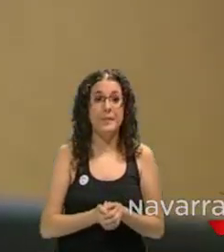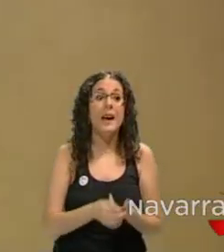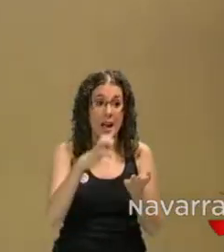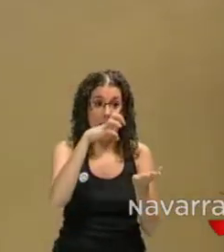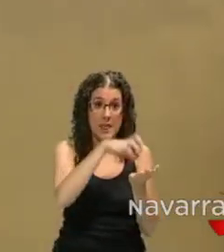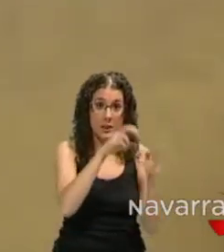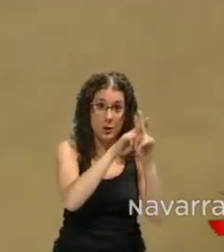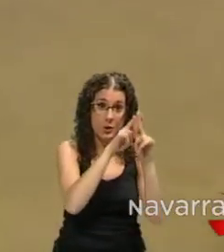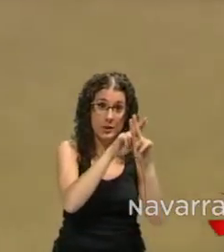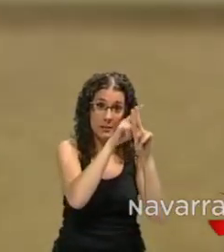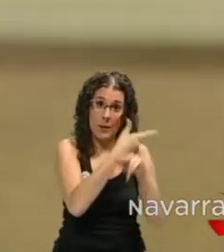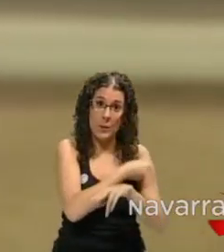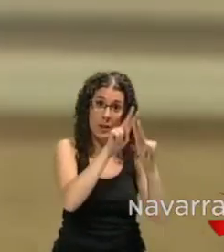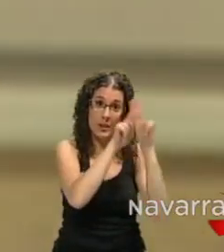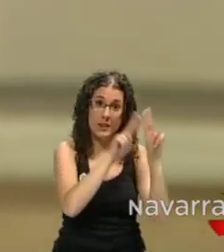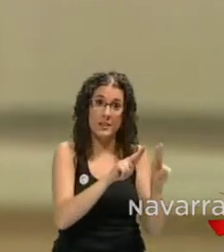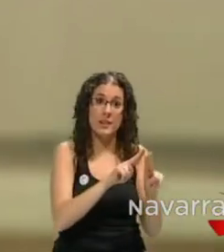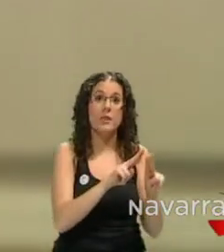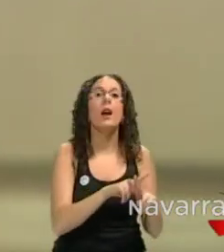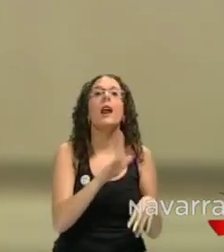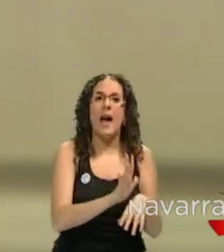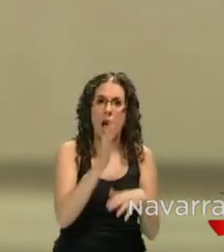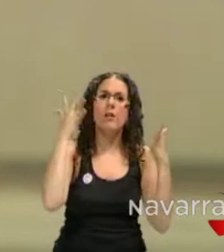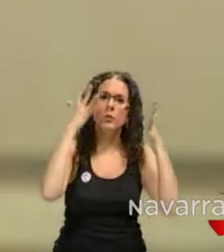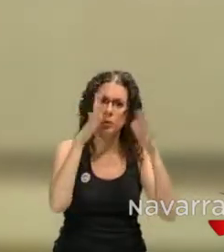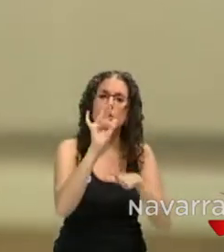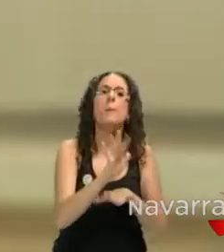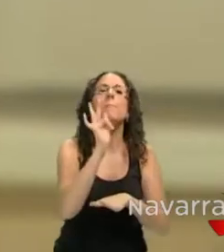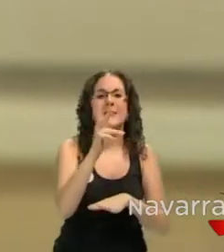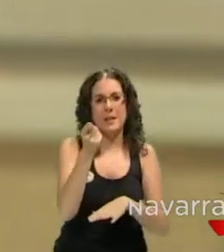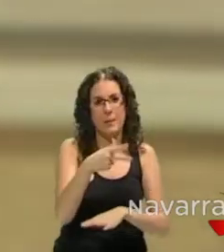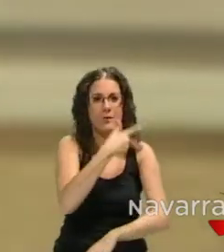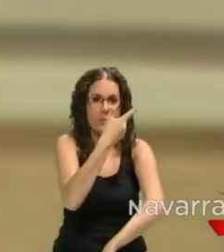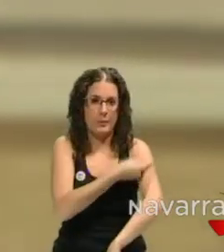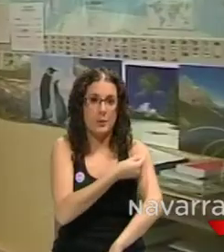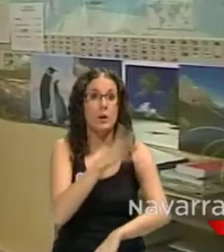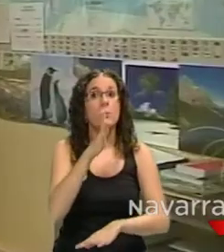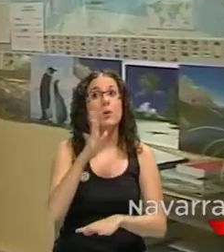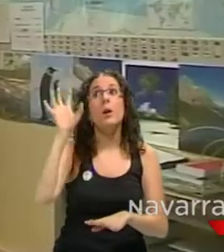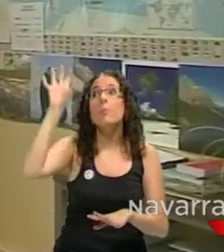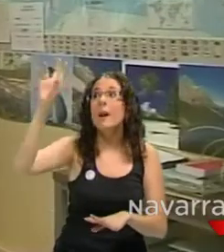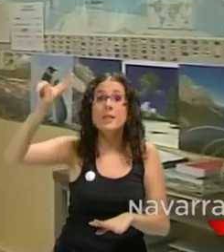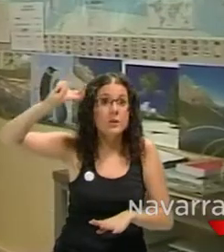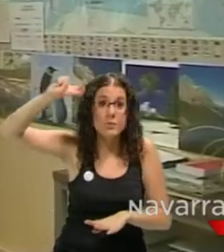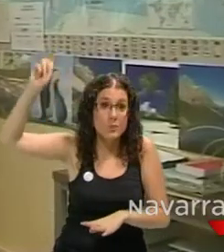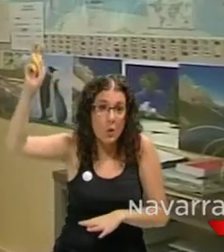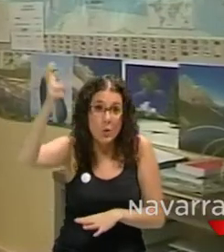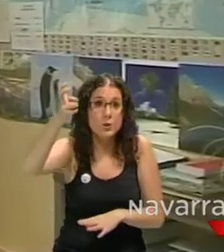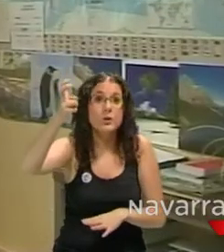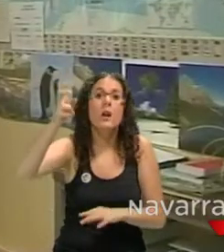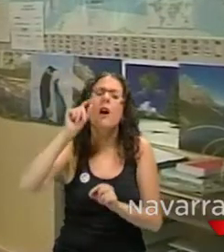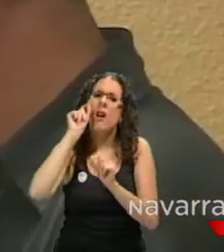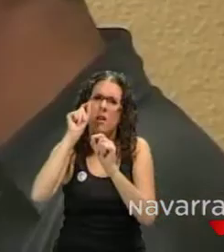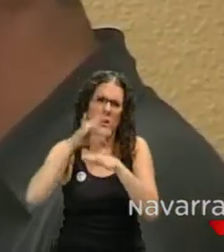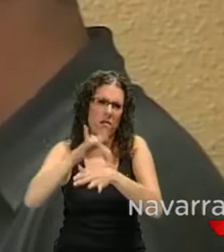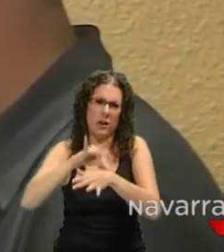vacunas que son recomendables. Son muchas y muy variadas las enfermedades que nos pueden sorprender en el país de destino de nuestras vacaciones.